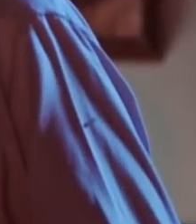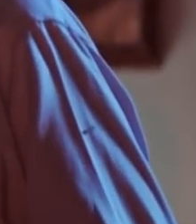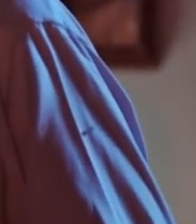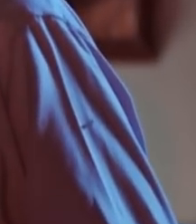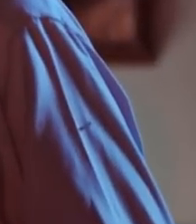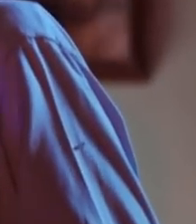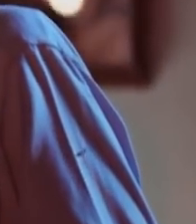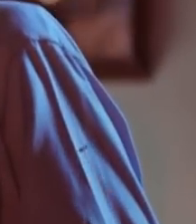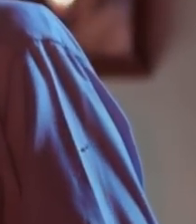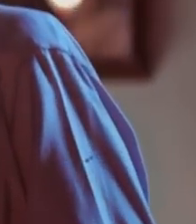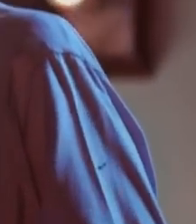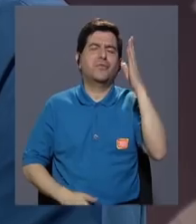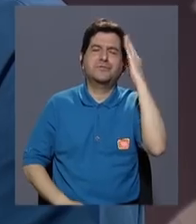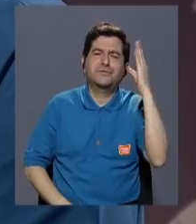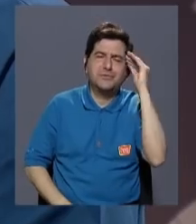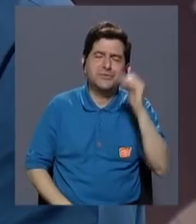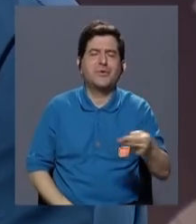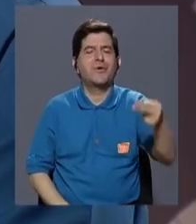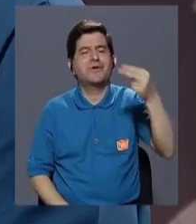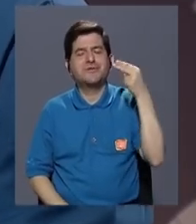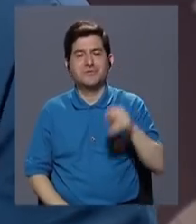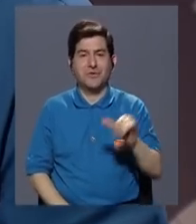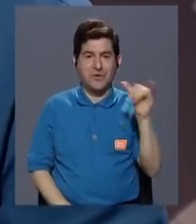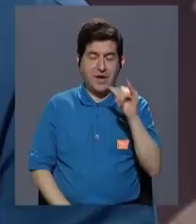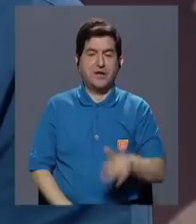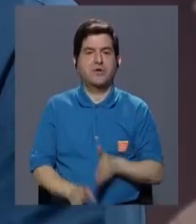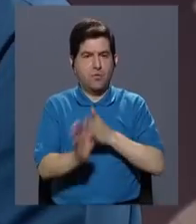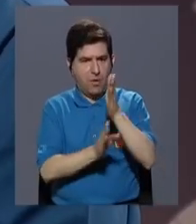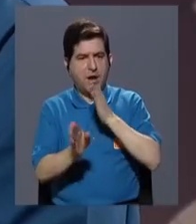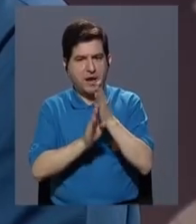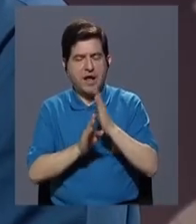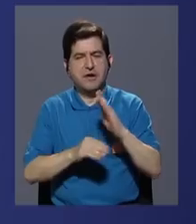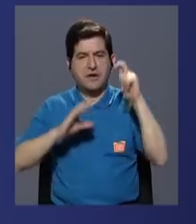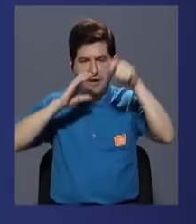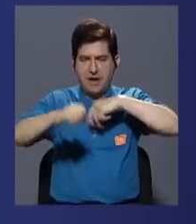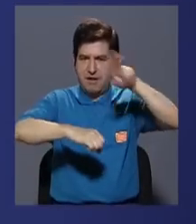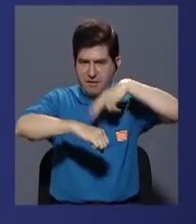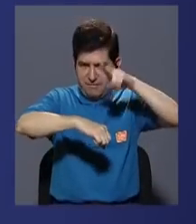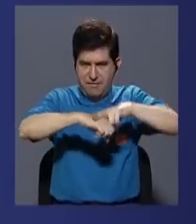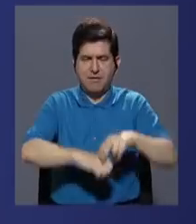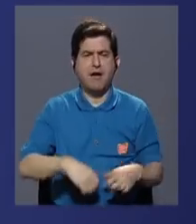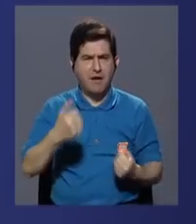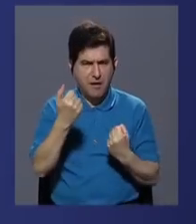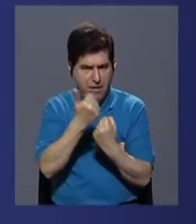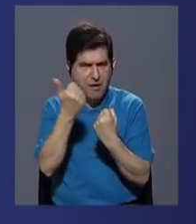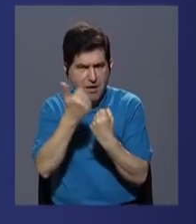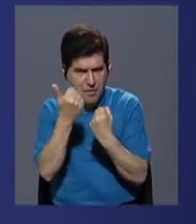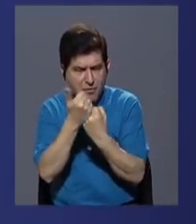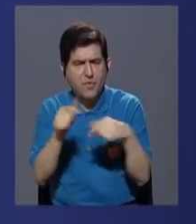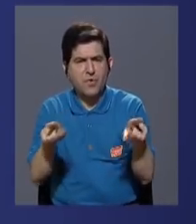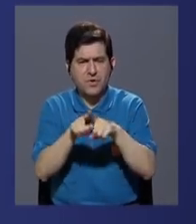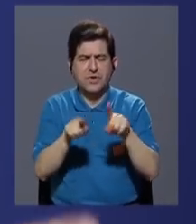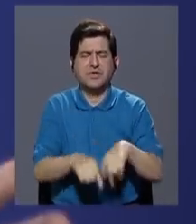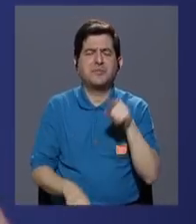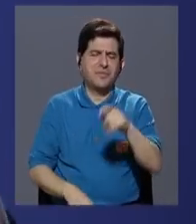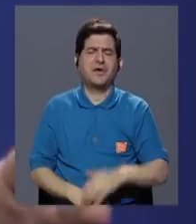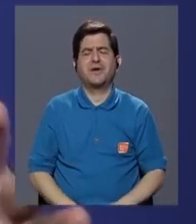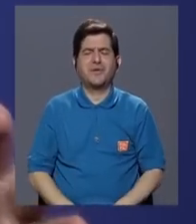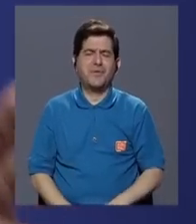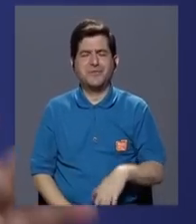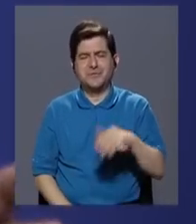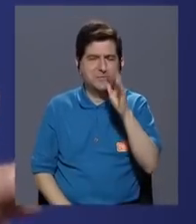entretenida con sus anécdotas con sus historias y con esta gran trayectoria en el cine que tiene mucho aporte de verdad también con su jovialidad